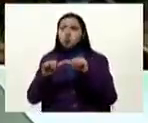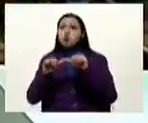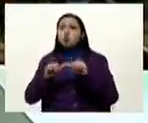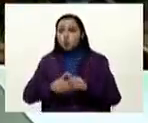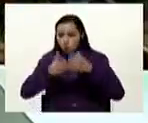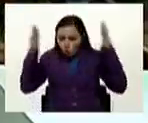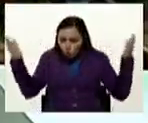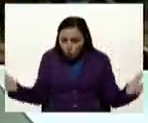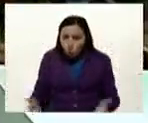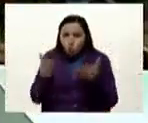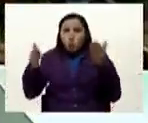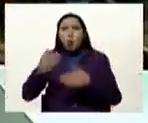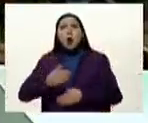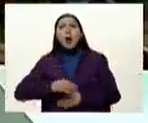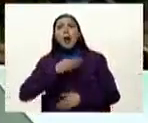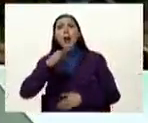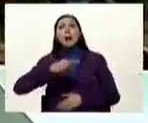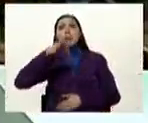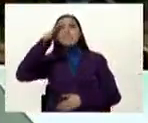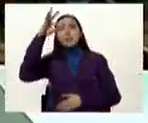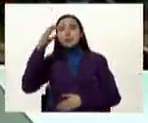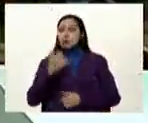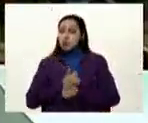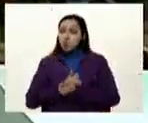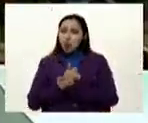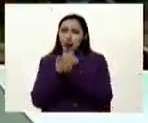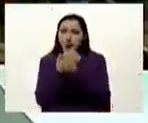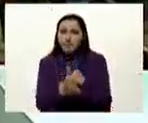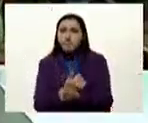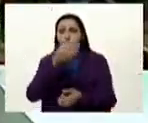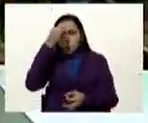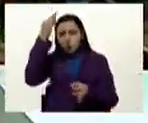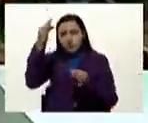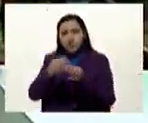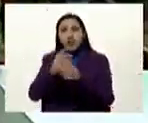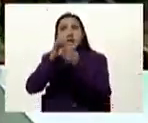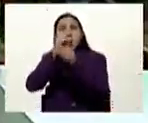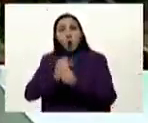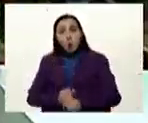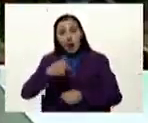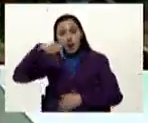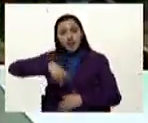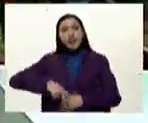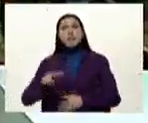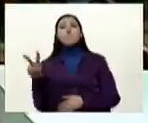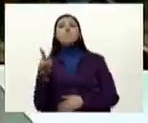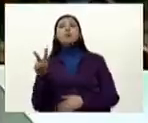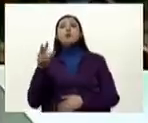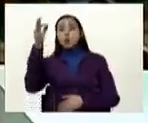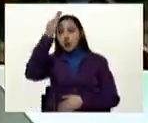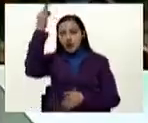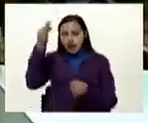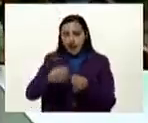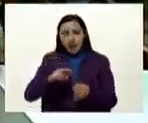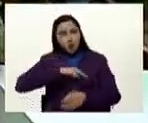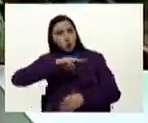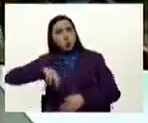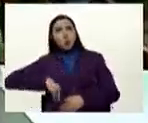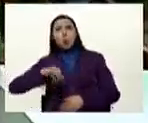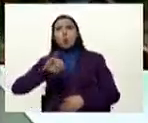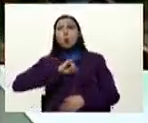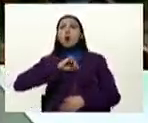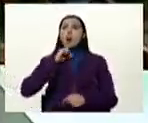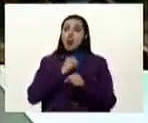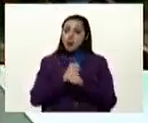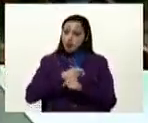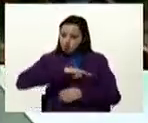el espíritu de amor, de fe y de confianza en Venezuela. Creer en lo nuestro, trabajar